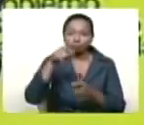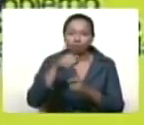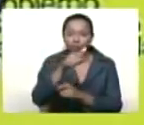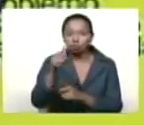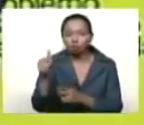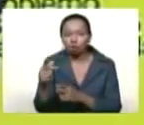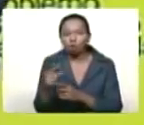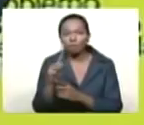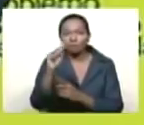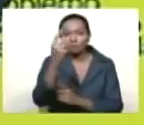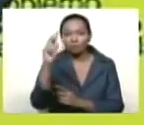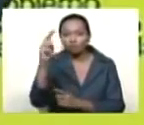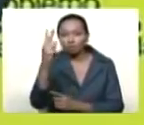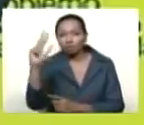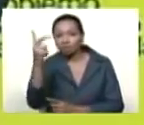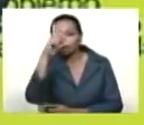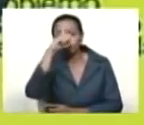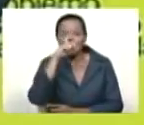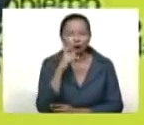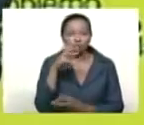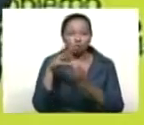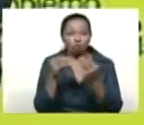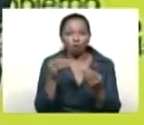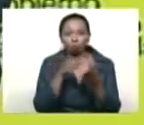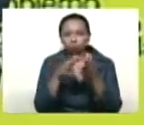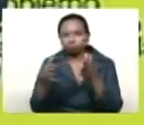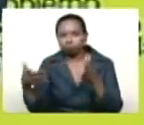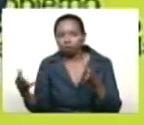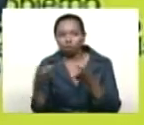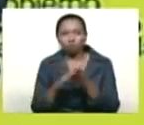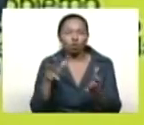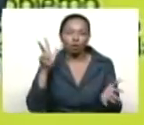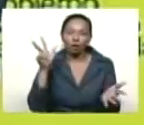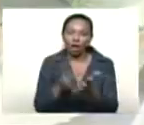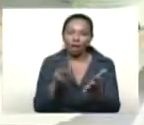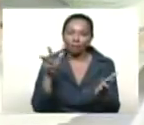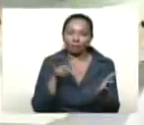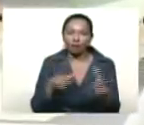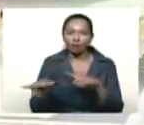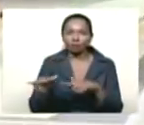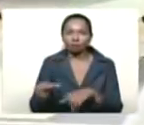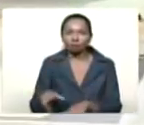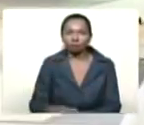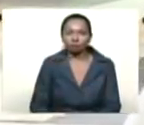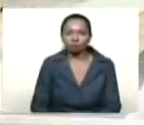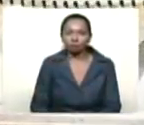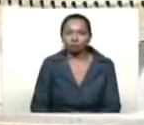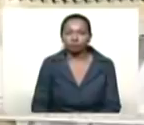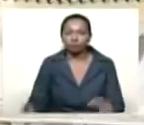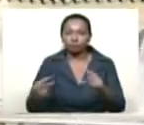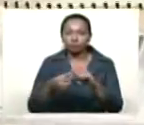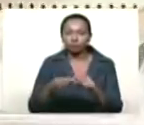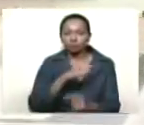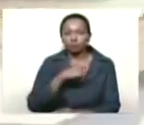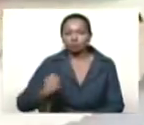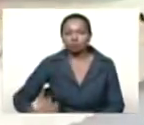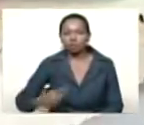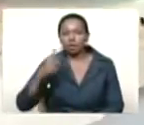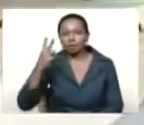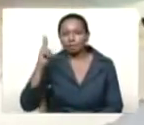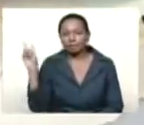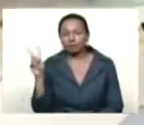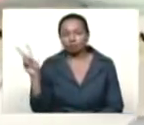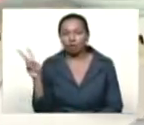de primero, segundo, tercer año y al resto del personal. Aprobado. Convenio China-Venezuela.